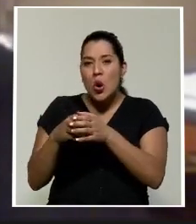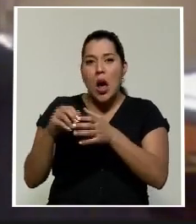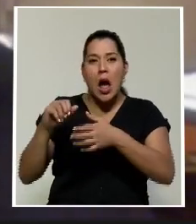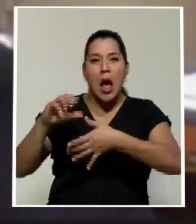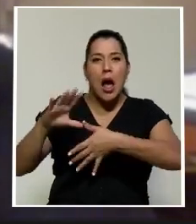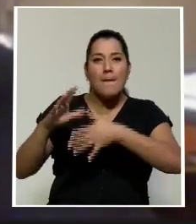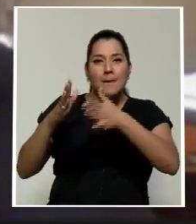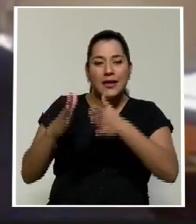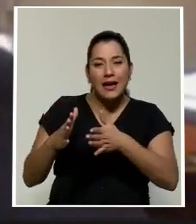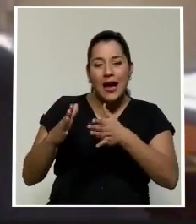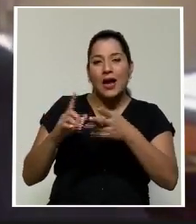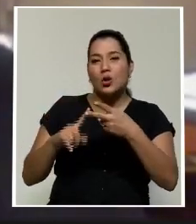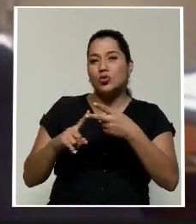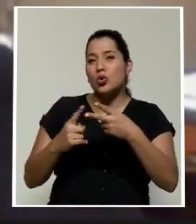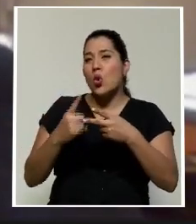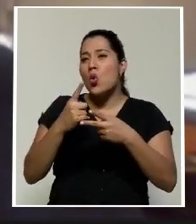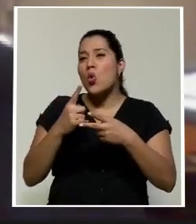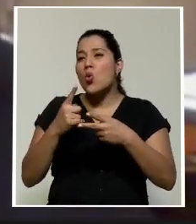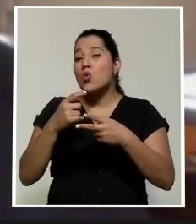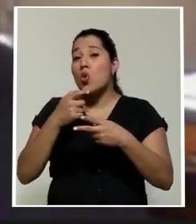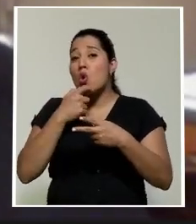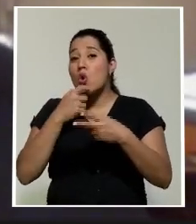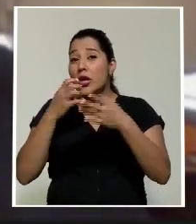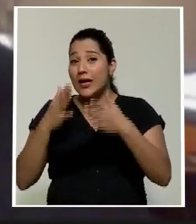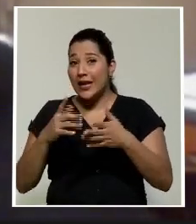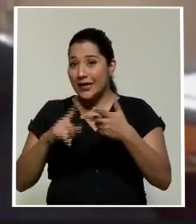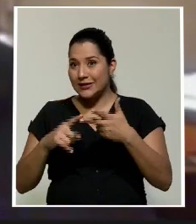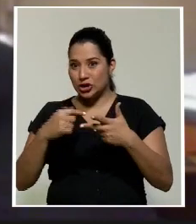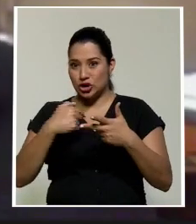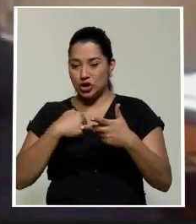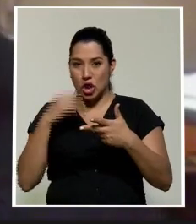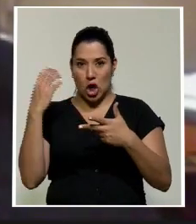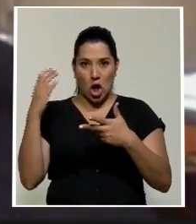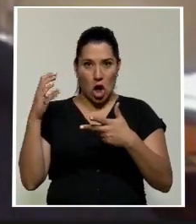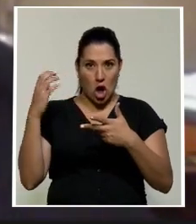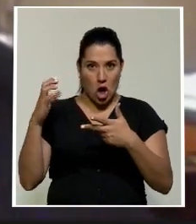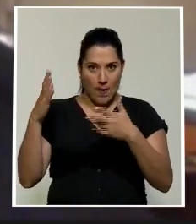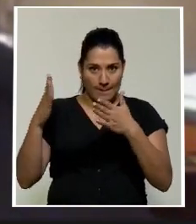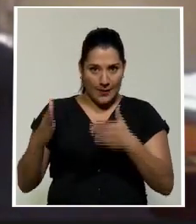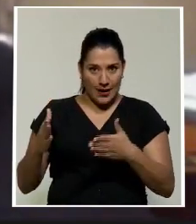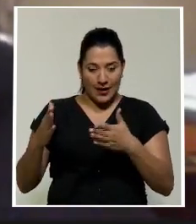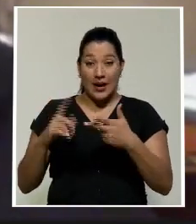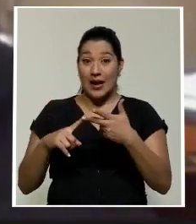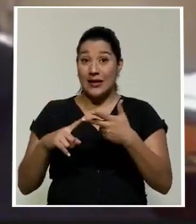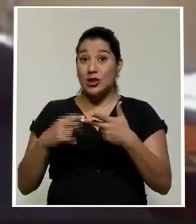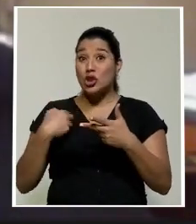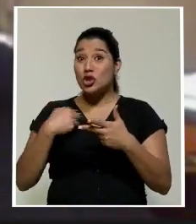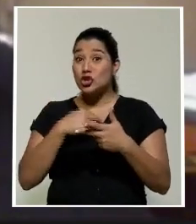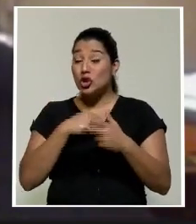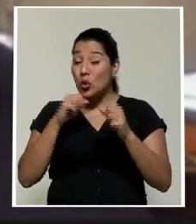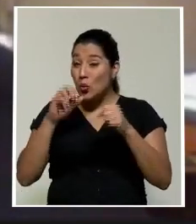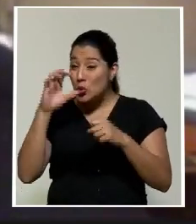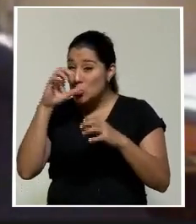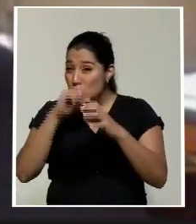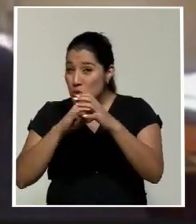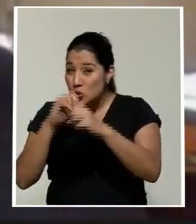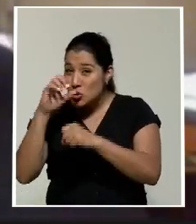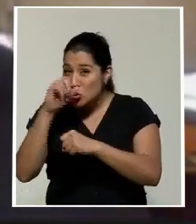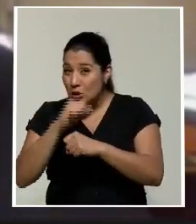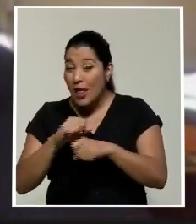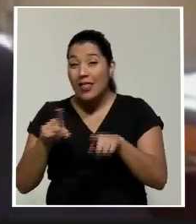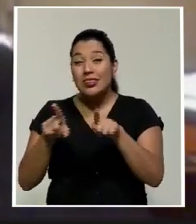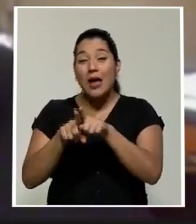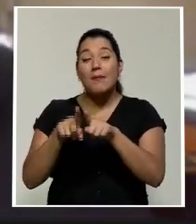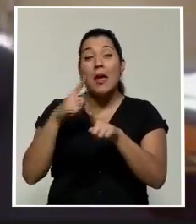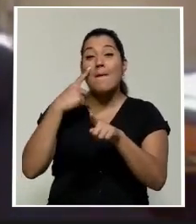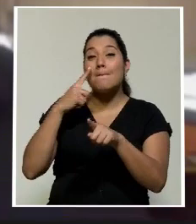con ICIJ, un periodista inglés y yo en Colombia, y pudimos descubrir también por acceso a unos documentos, pero